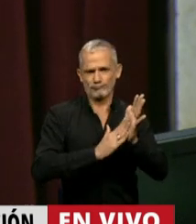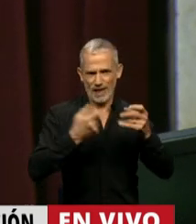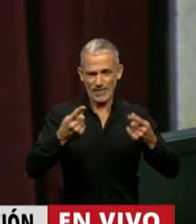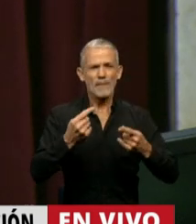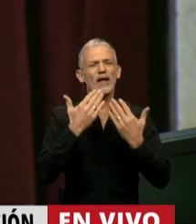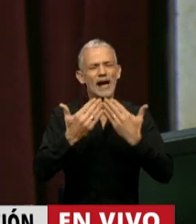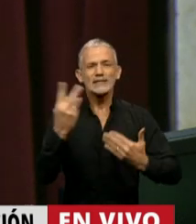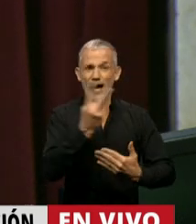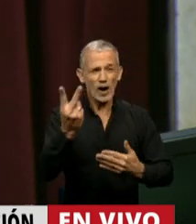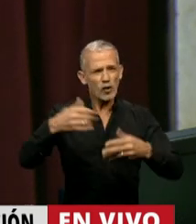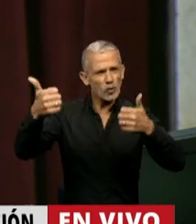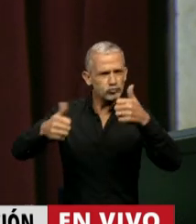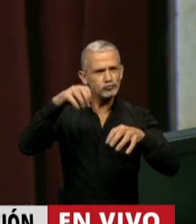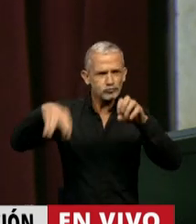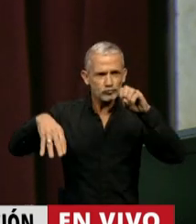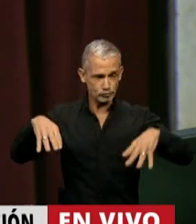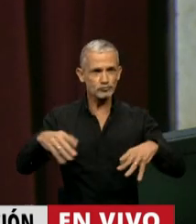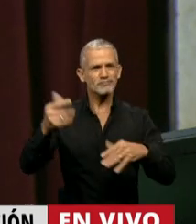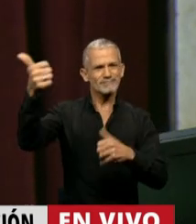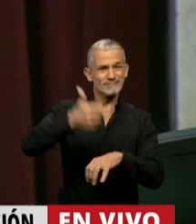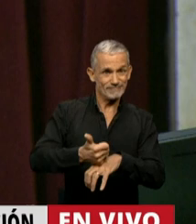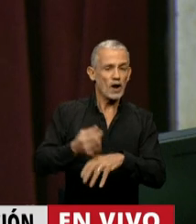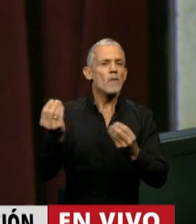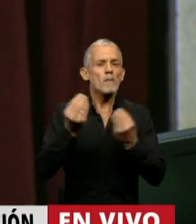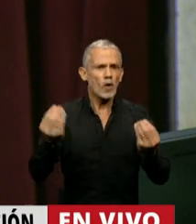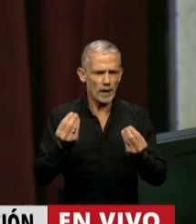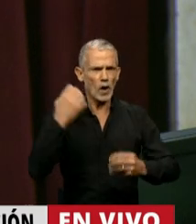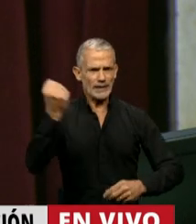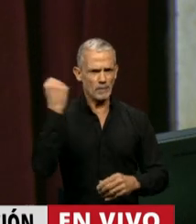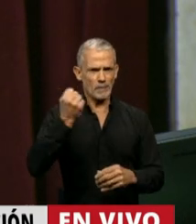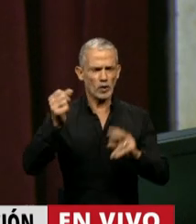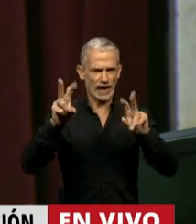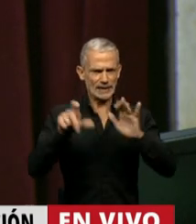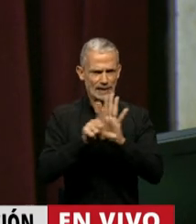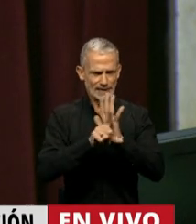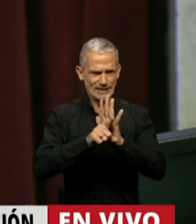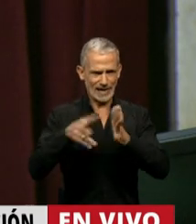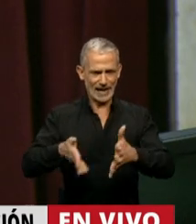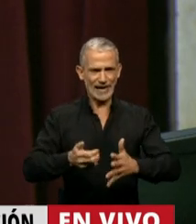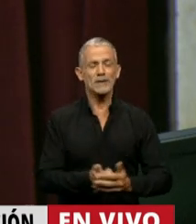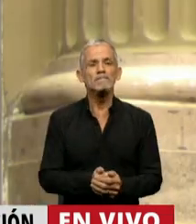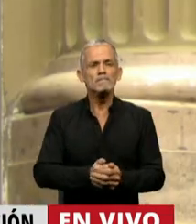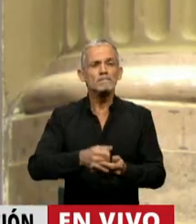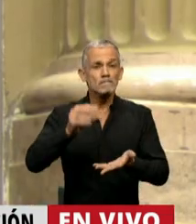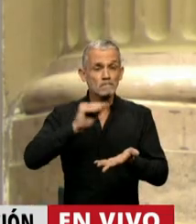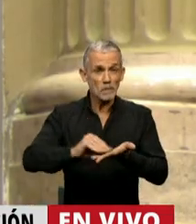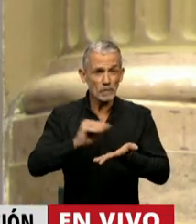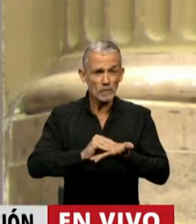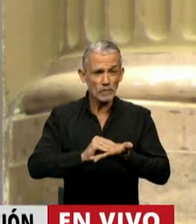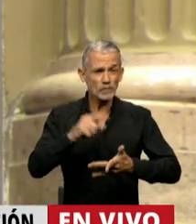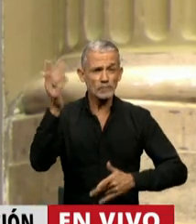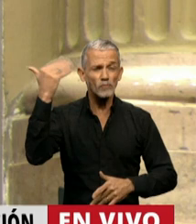agradecerles en nombre de este cuerpo su presencia por la trascendencia que tiene esta ley tiene la